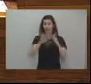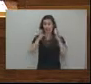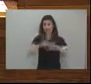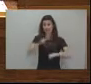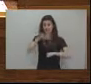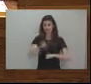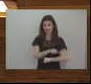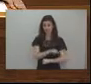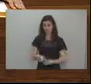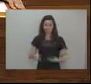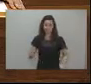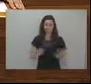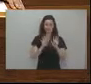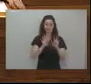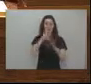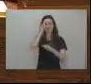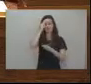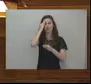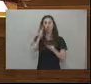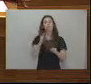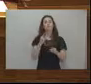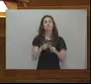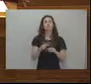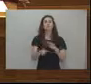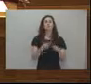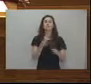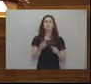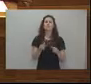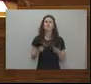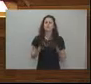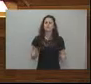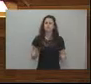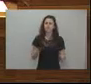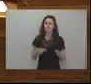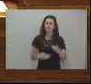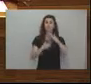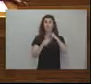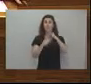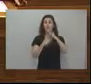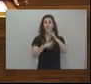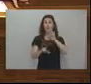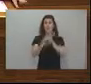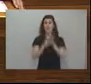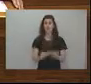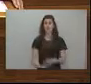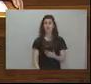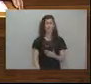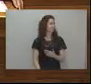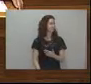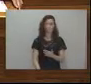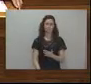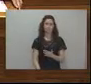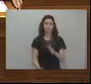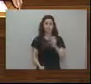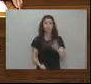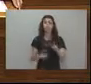creemos que las políticas de familia no consisten en paralizar la ley del aborto. Creemos que lo que más daña a la familia es que